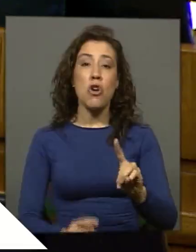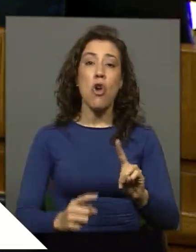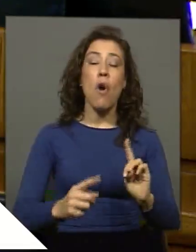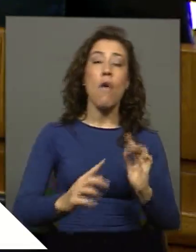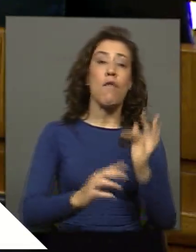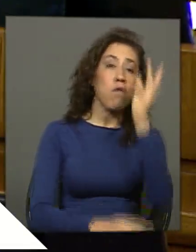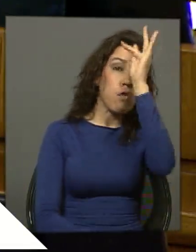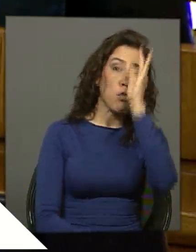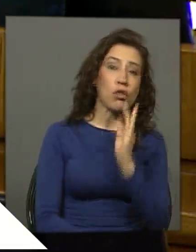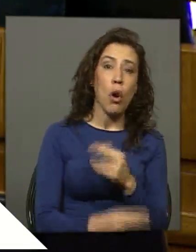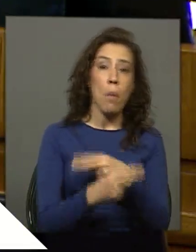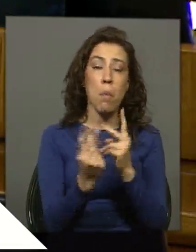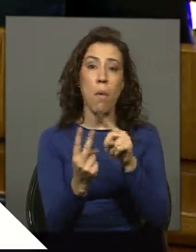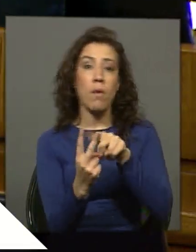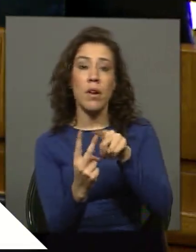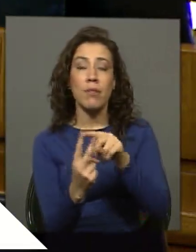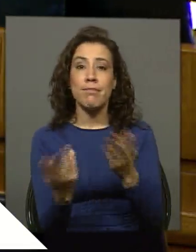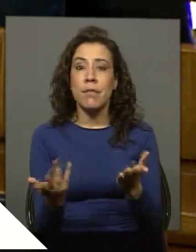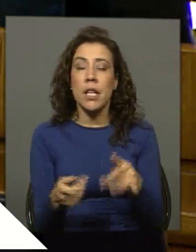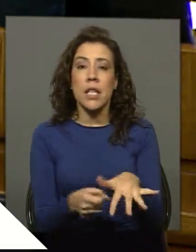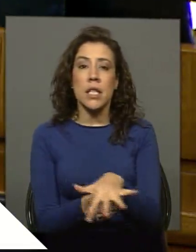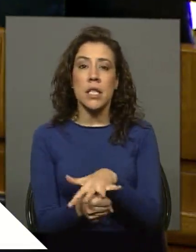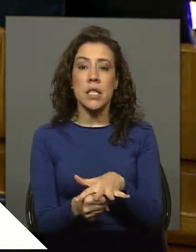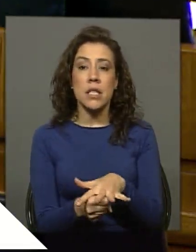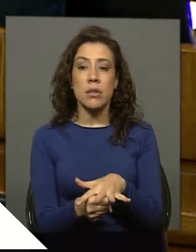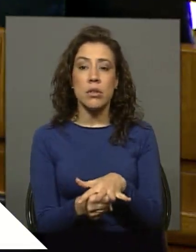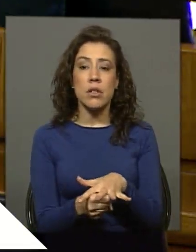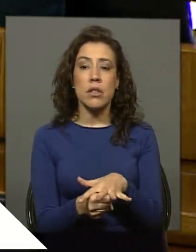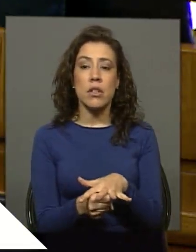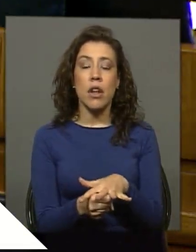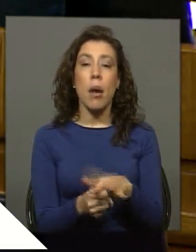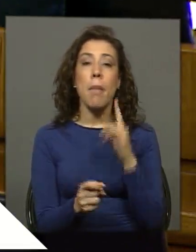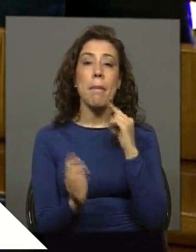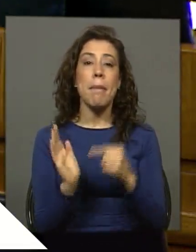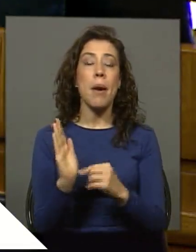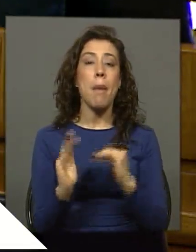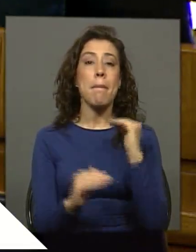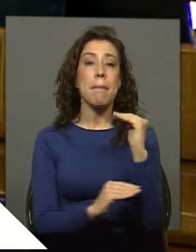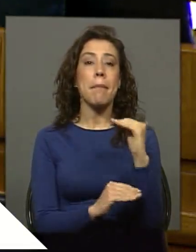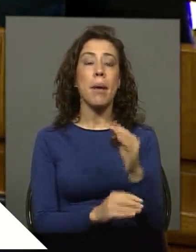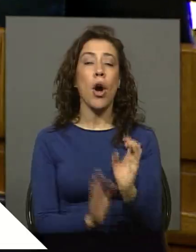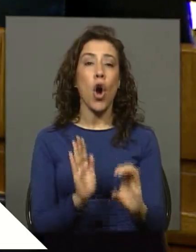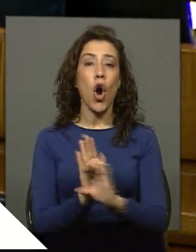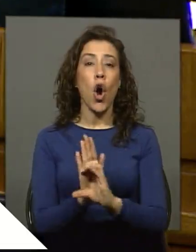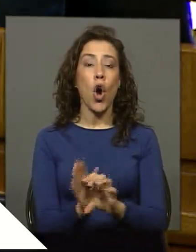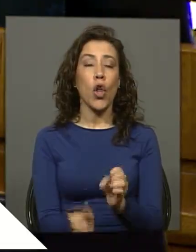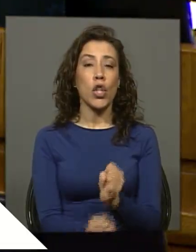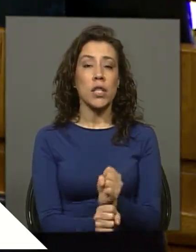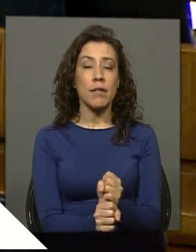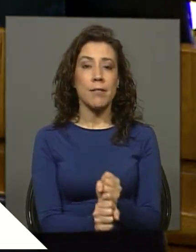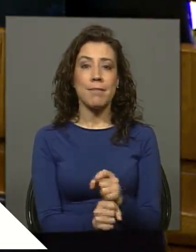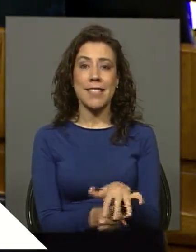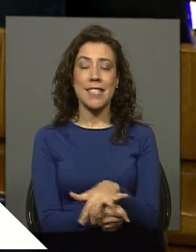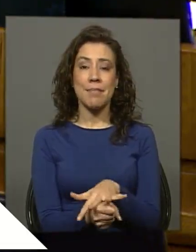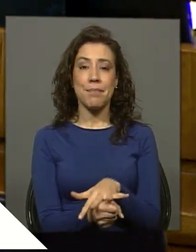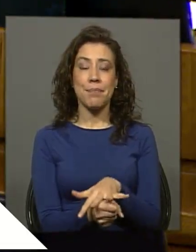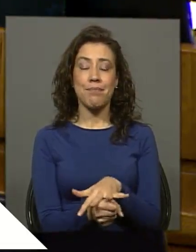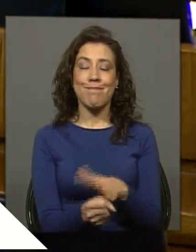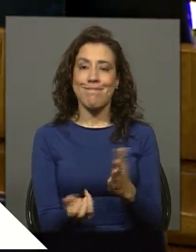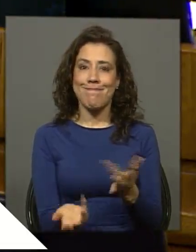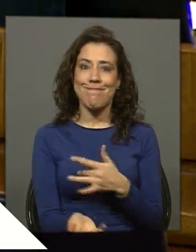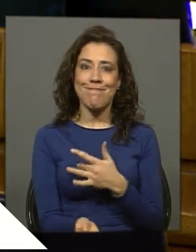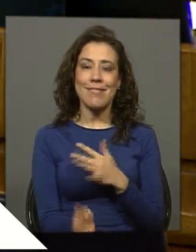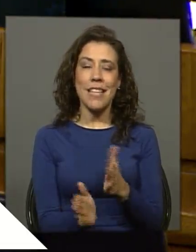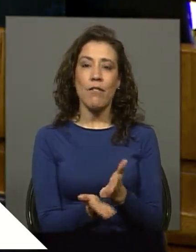funcionarios públicos y frente a esa situación pero están regidos por el código del trabajo frente a esa situación lamentablemente